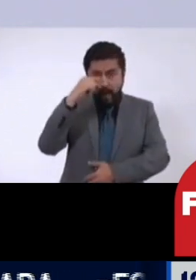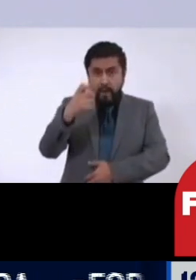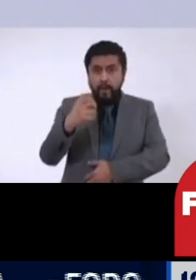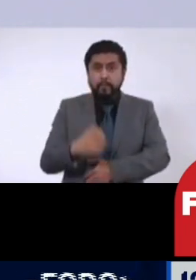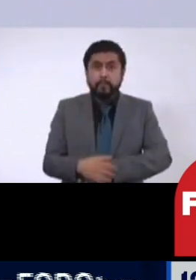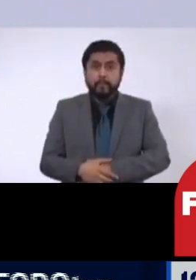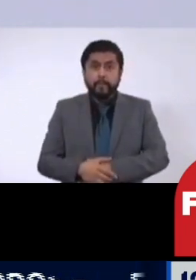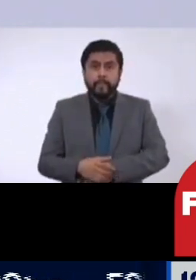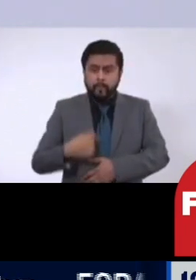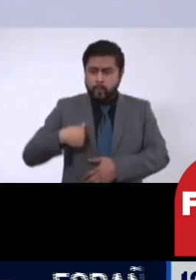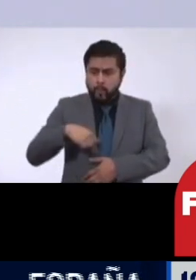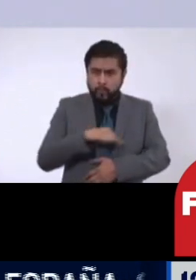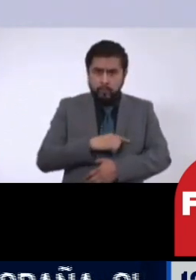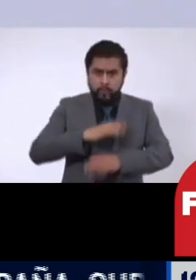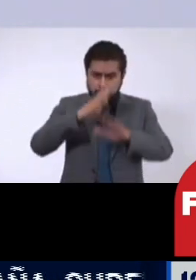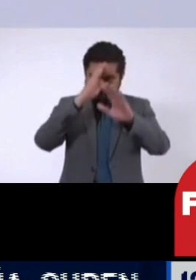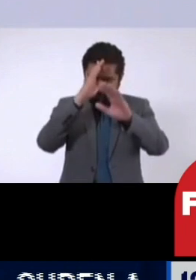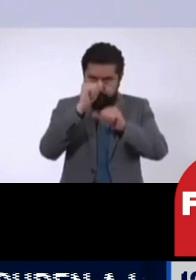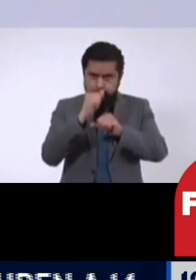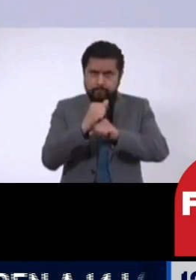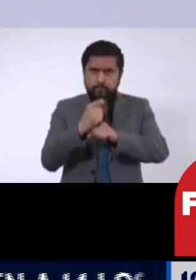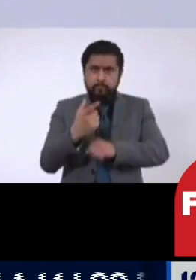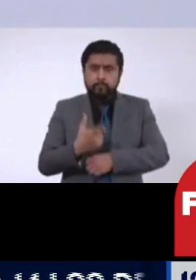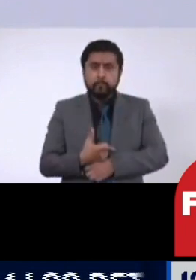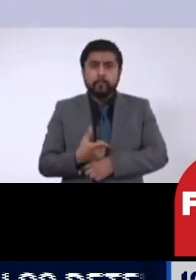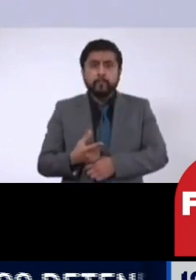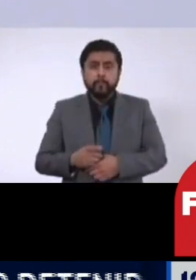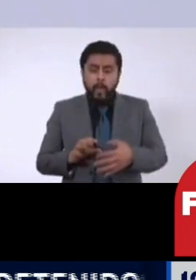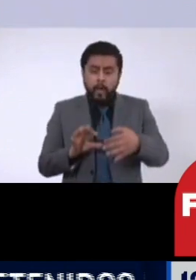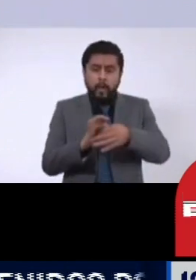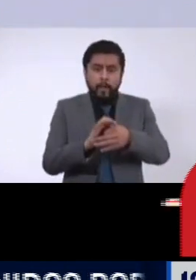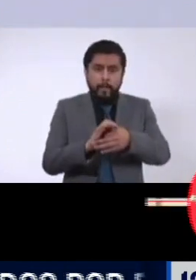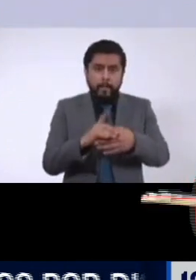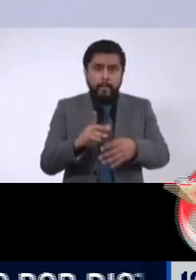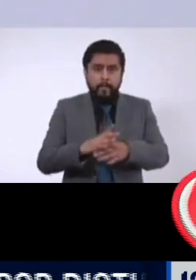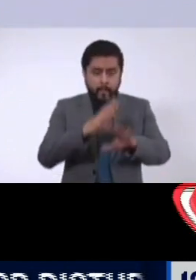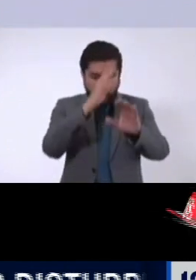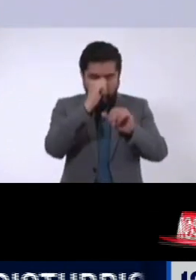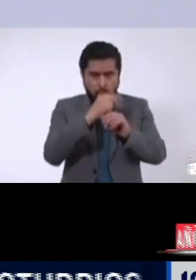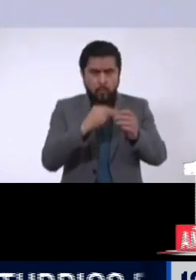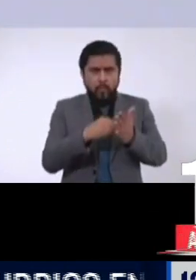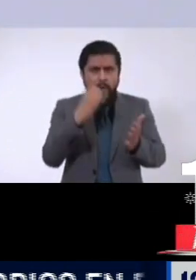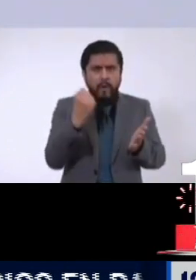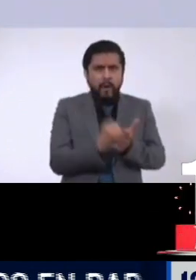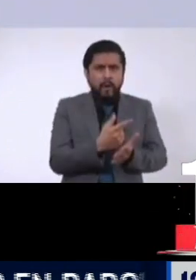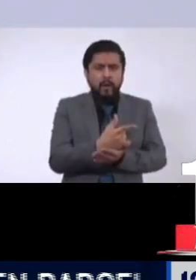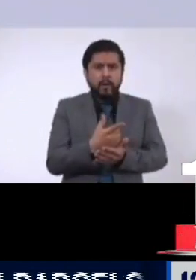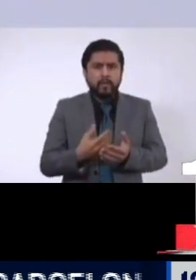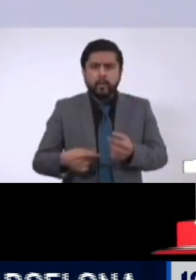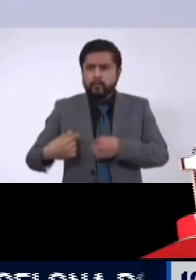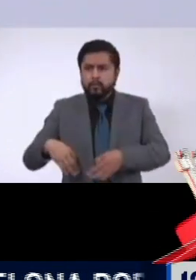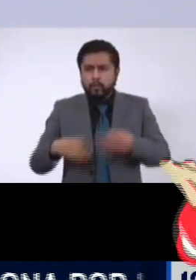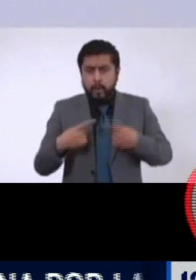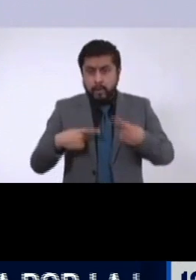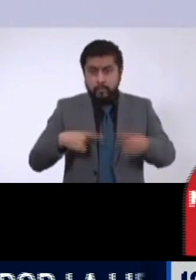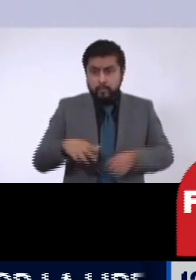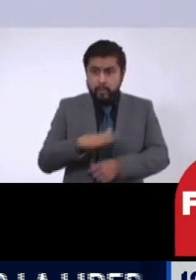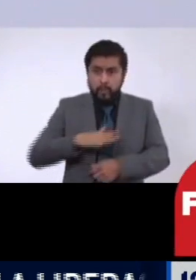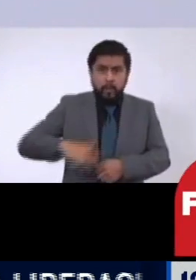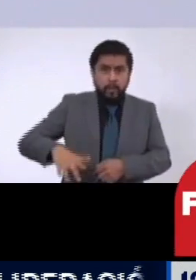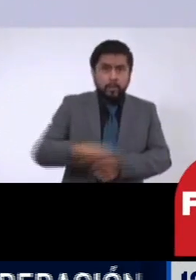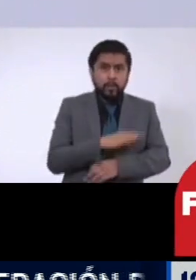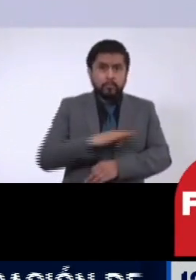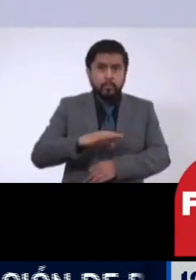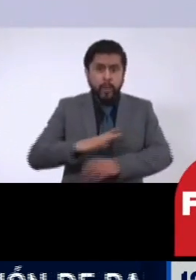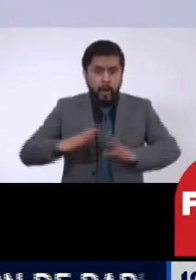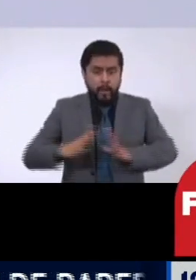respaldar totalmente y por convicción el Acuerdo por la Democracia y su efectiva ejecución para establecer